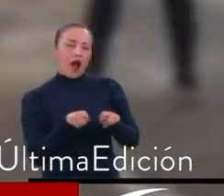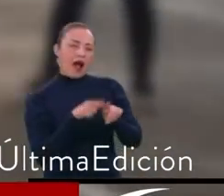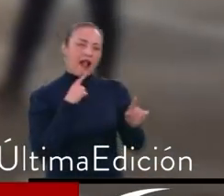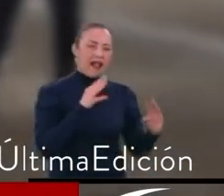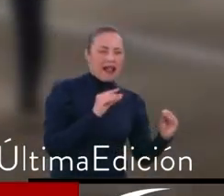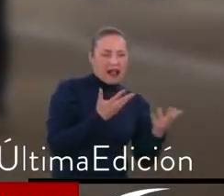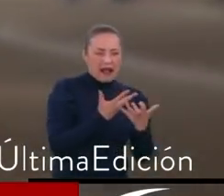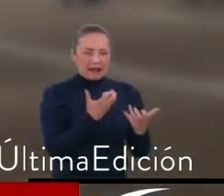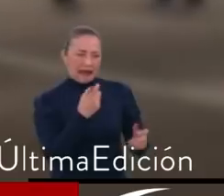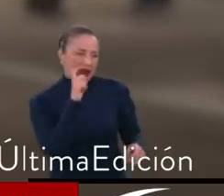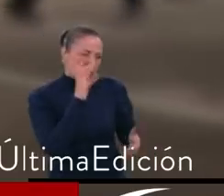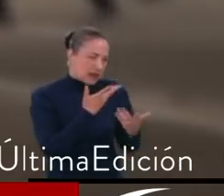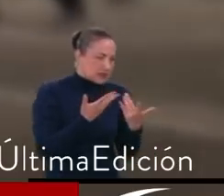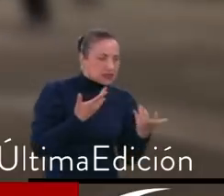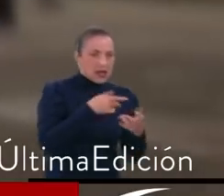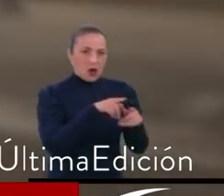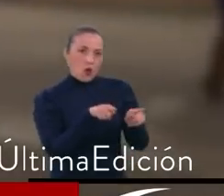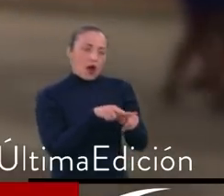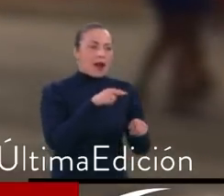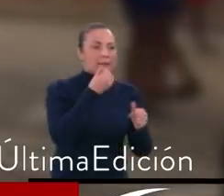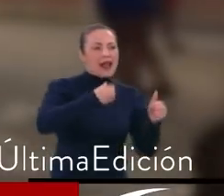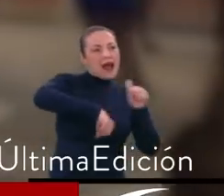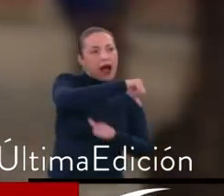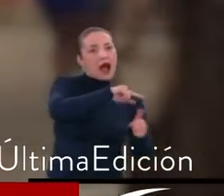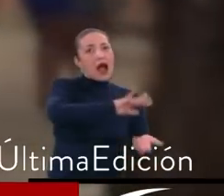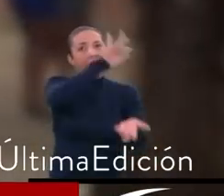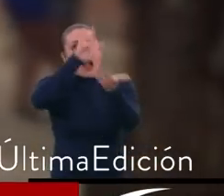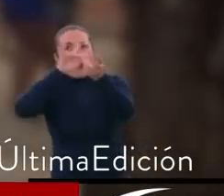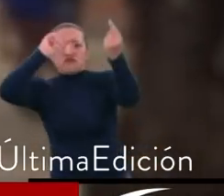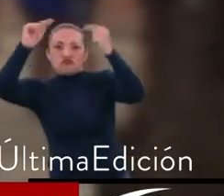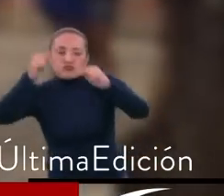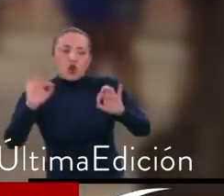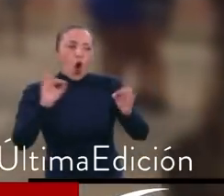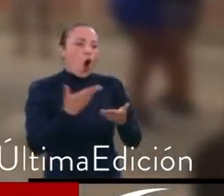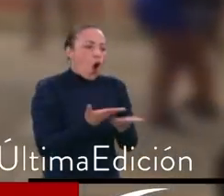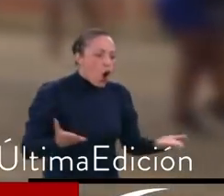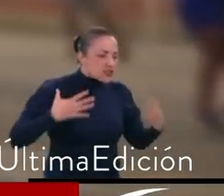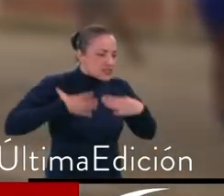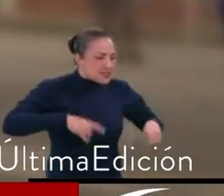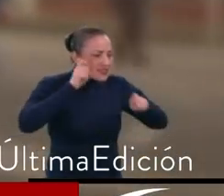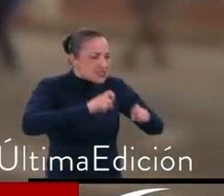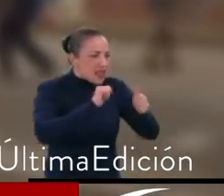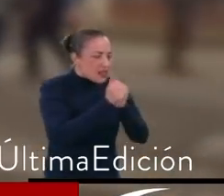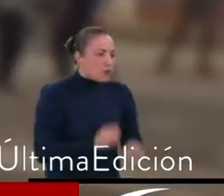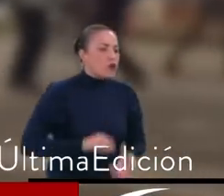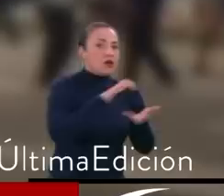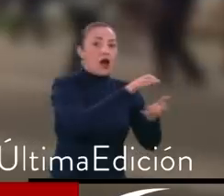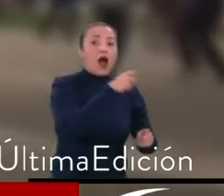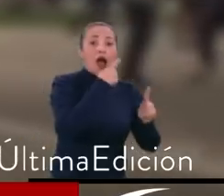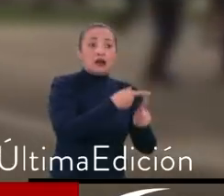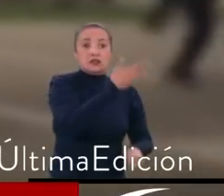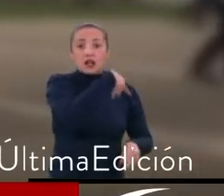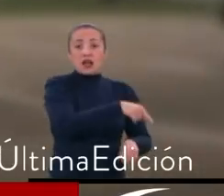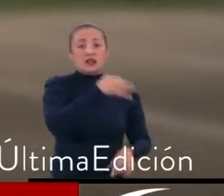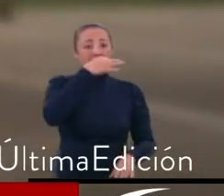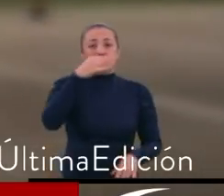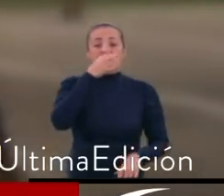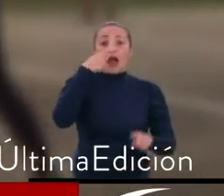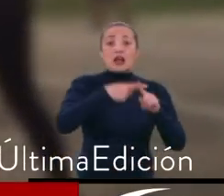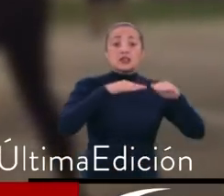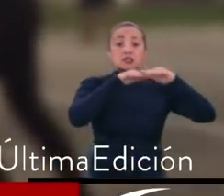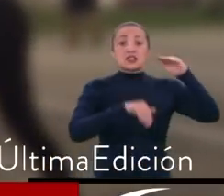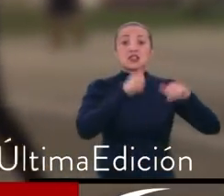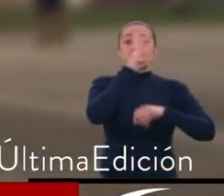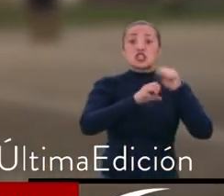en torneos y dotación deportiva. Muchas de ellas llevaban cerca de 10 años sin denunciar y en el año 2018